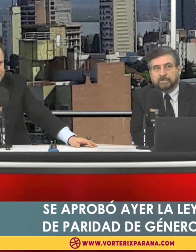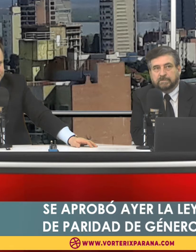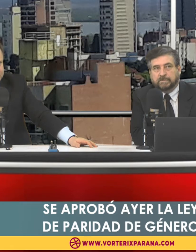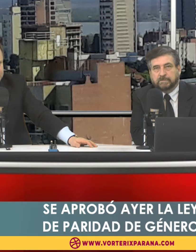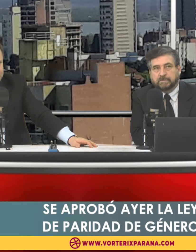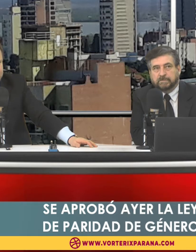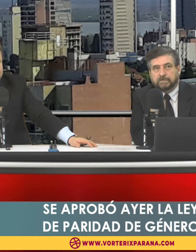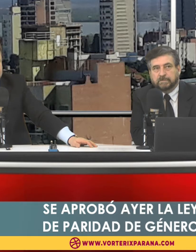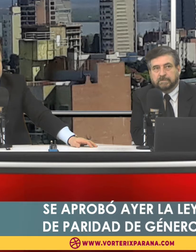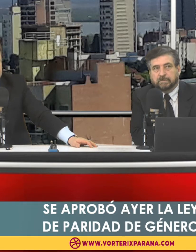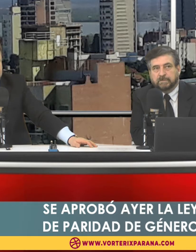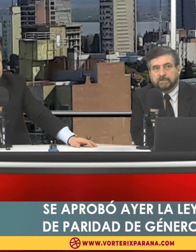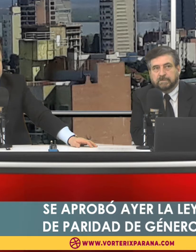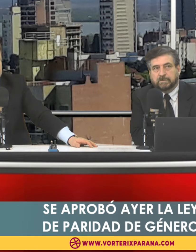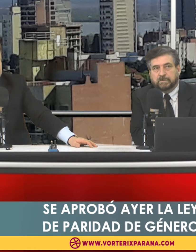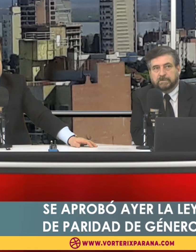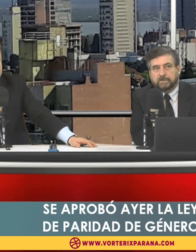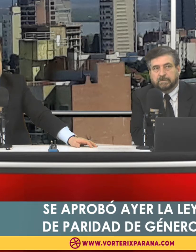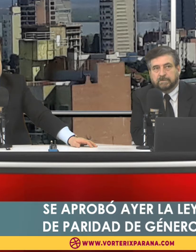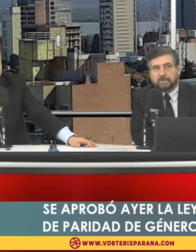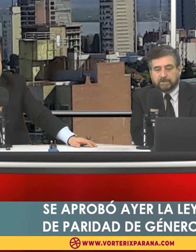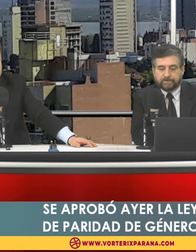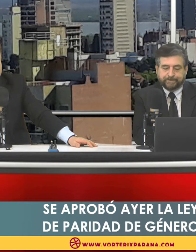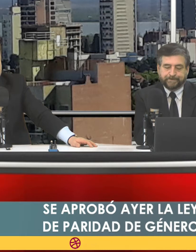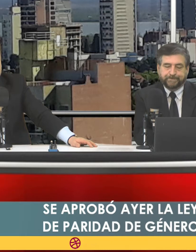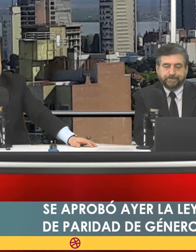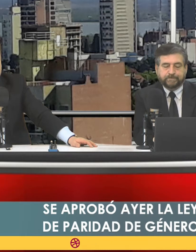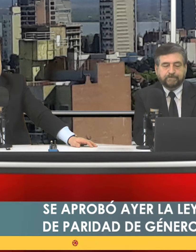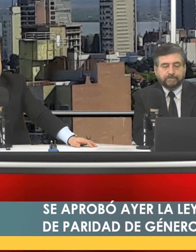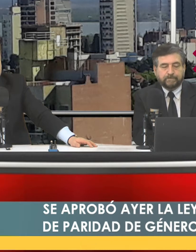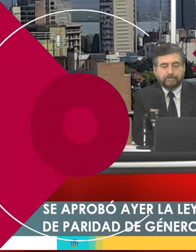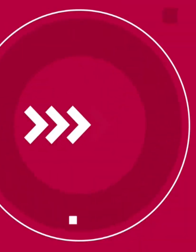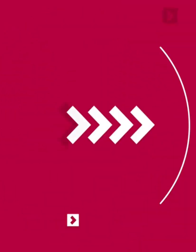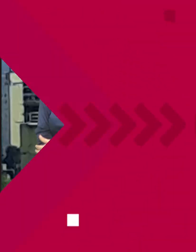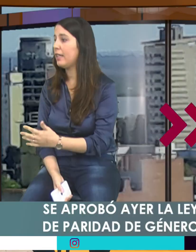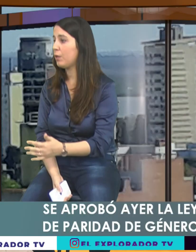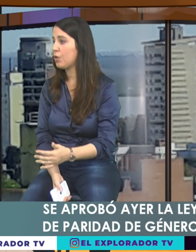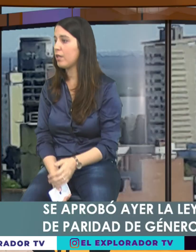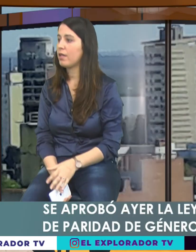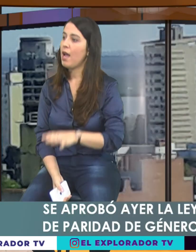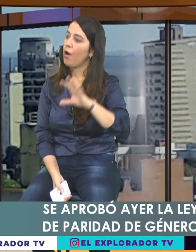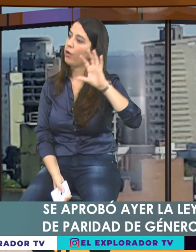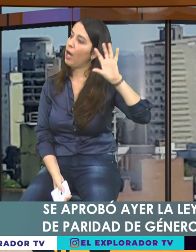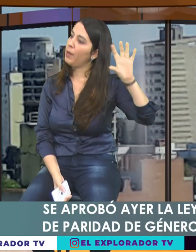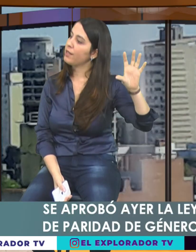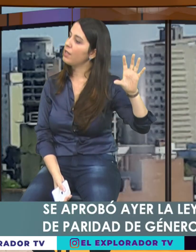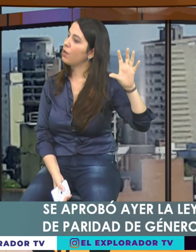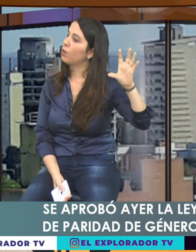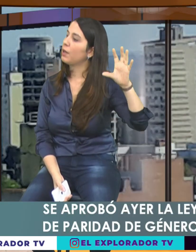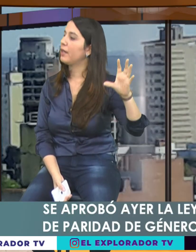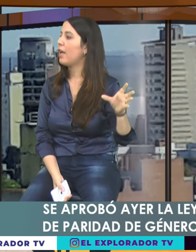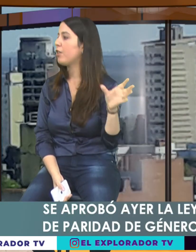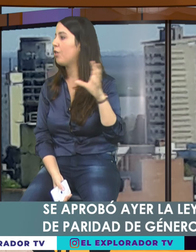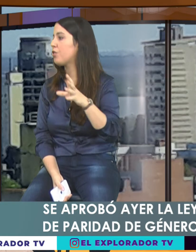una ley que genera obligaciones y principios de paridad de género en distintas instituciones. Bien. Las obligaciones